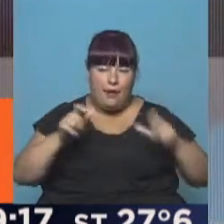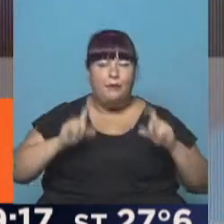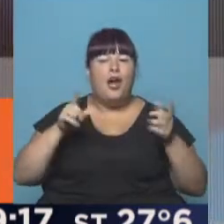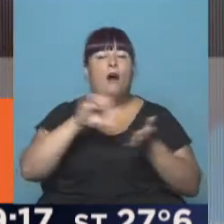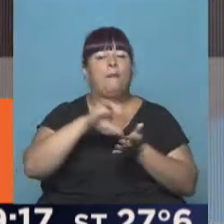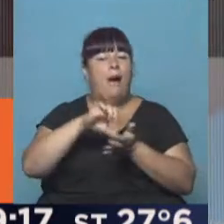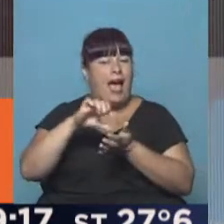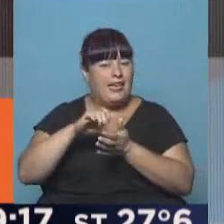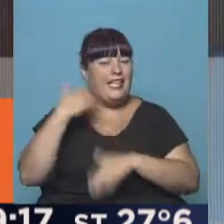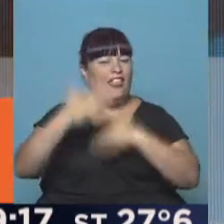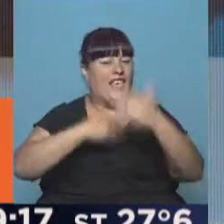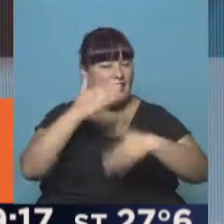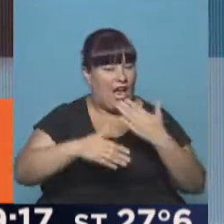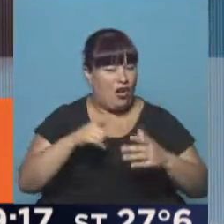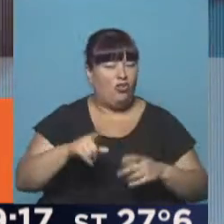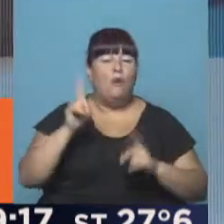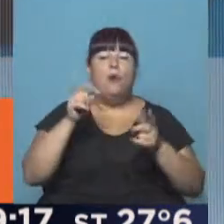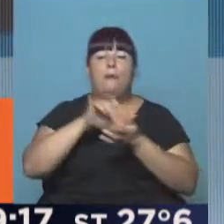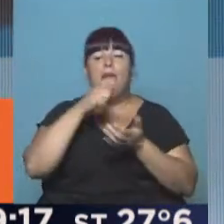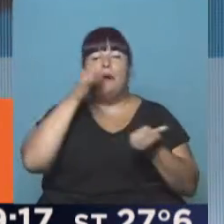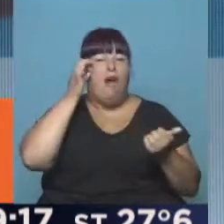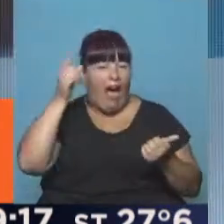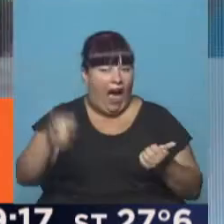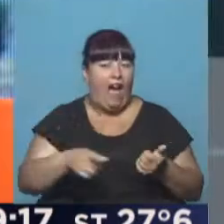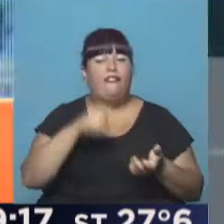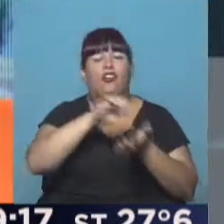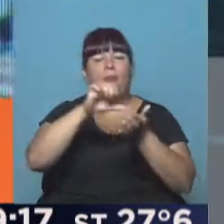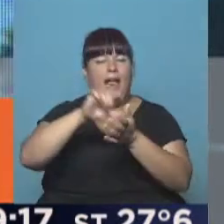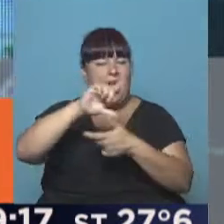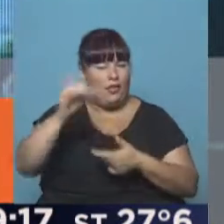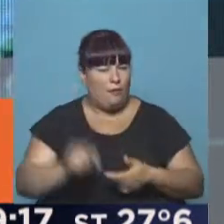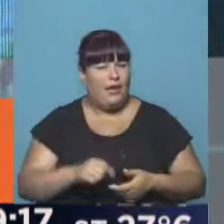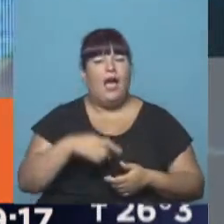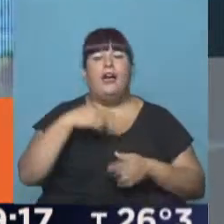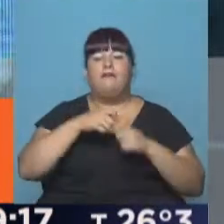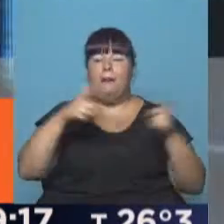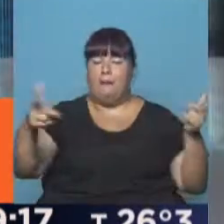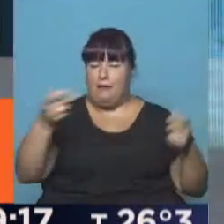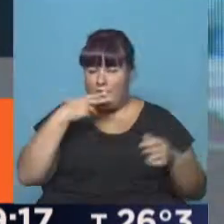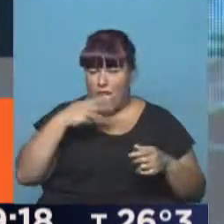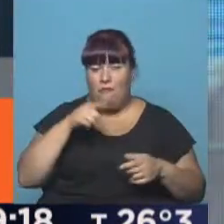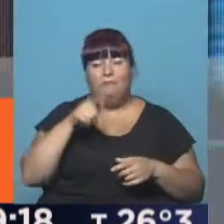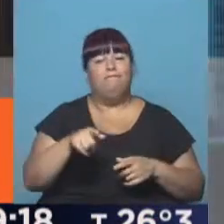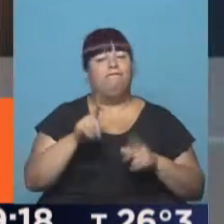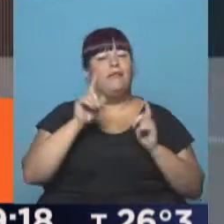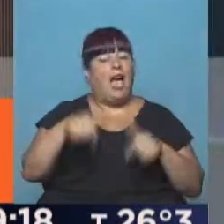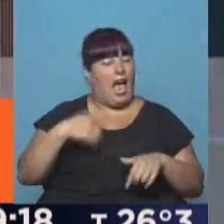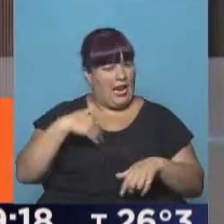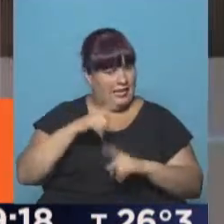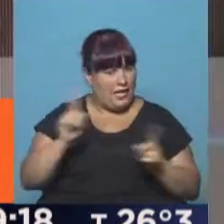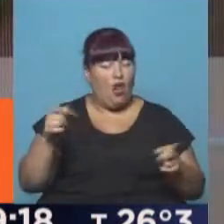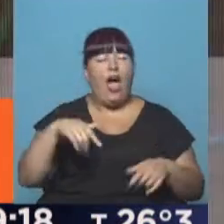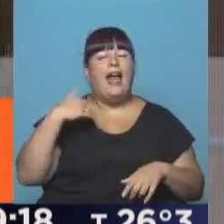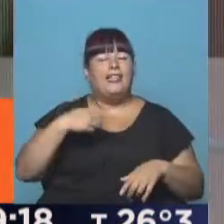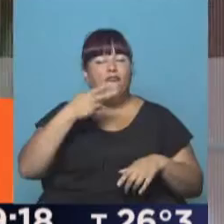los países en desarrollo, muchos países como en África, por ejemplo, y varios países de Latinoamérica, el consumo está en aumento. Esto no está pasando en Argentina. En